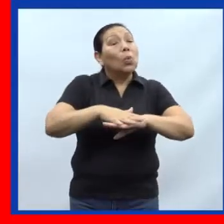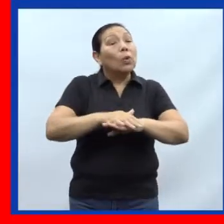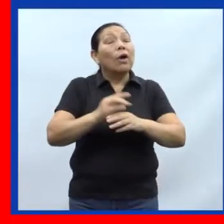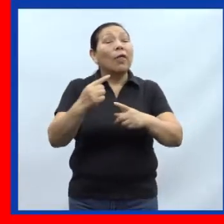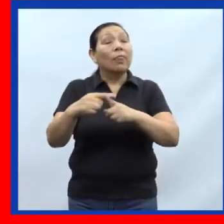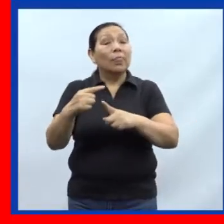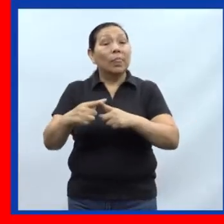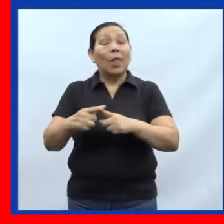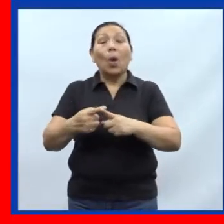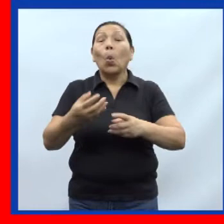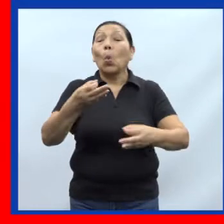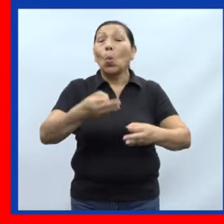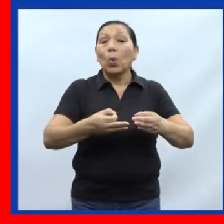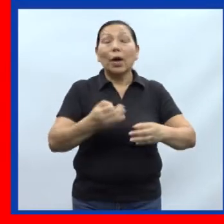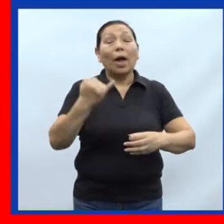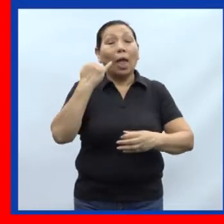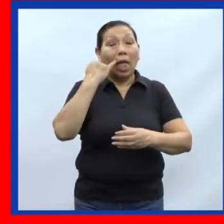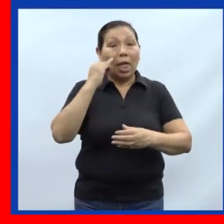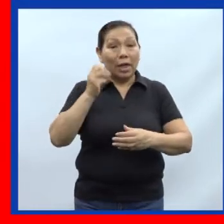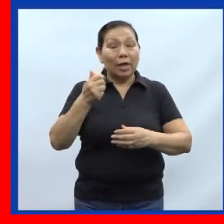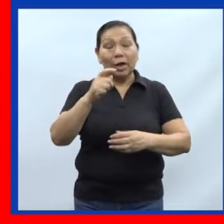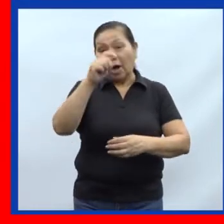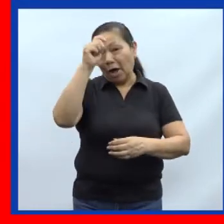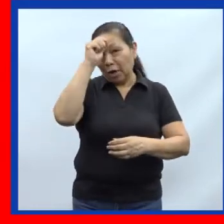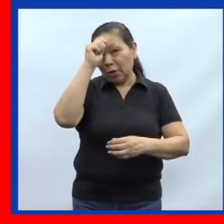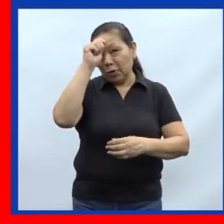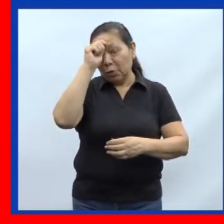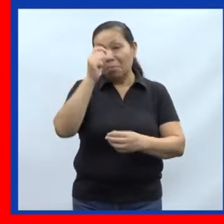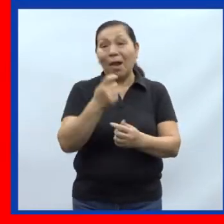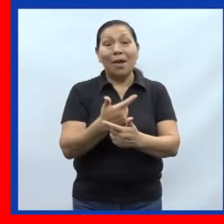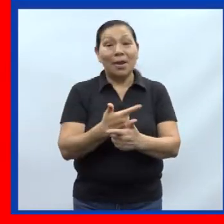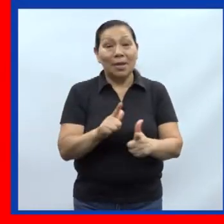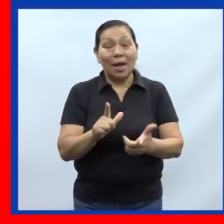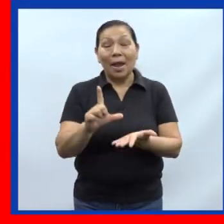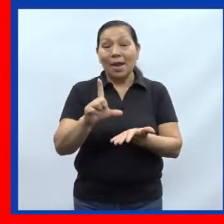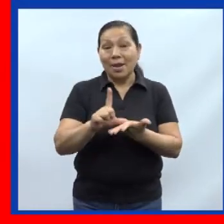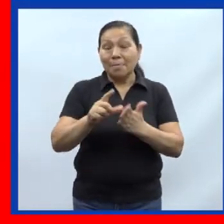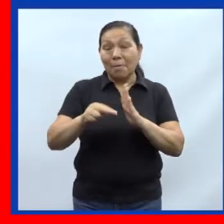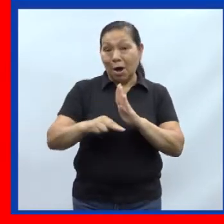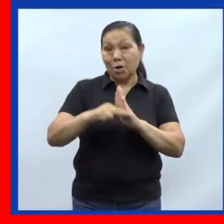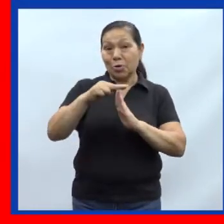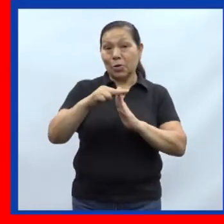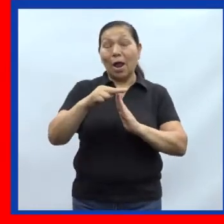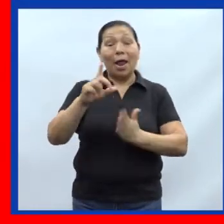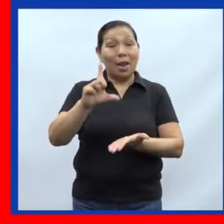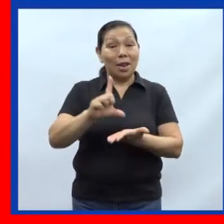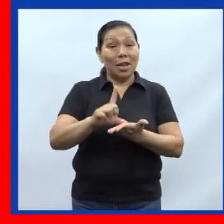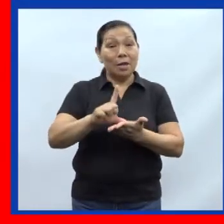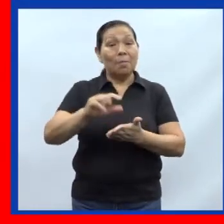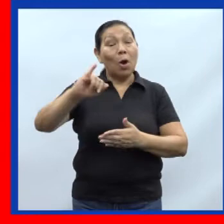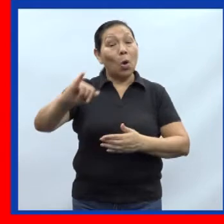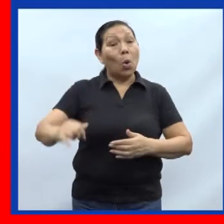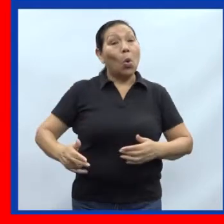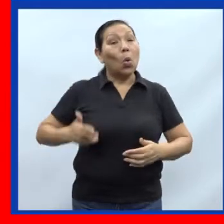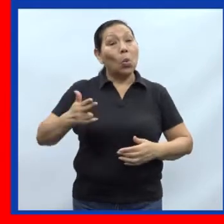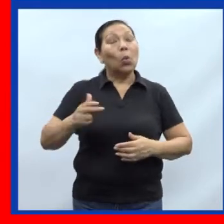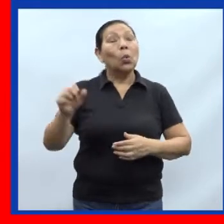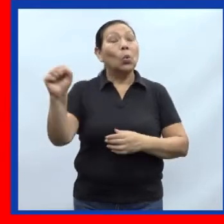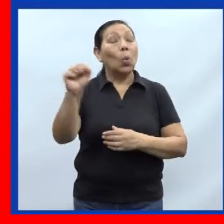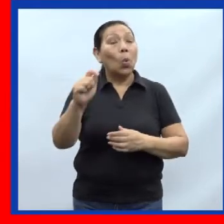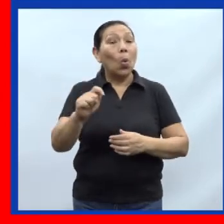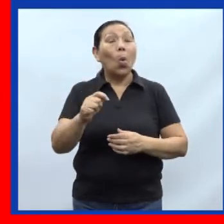los distritos judiciales de Ica, Tumbes, La Libertad, Lima Norte, Lima, Junín,